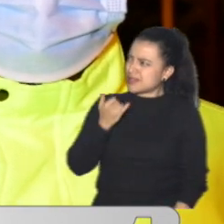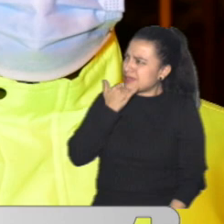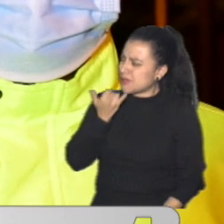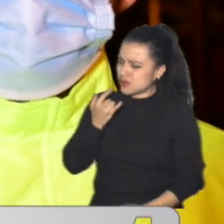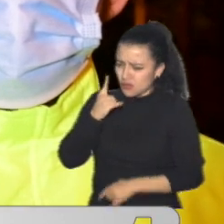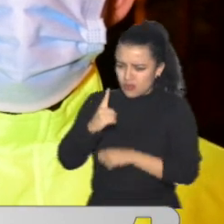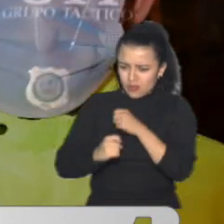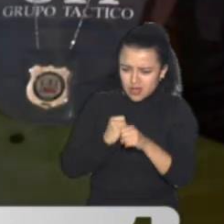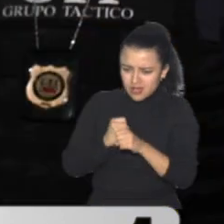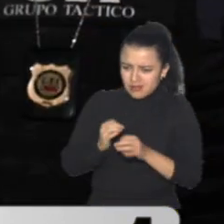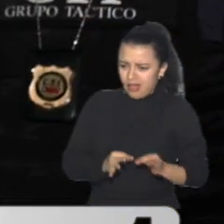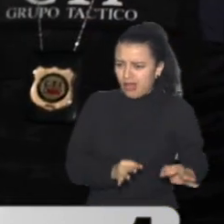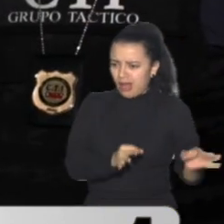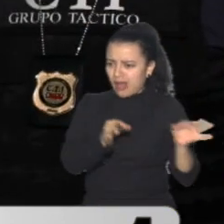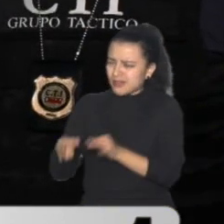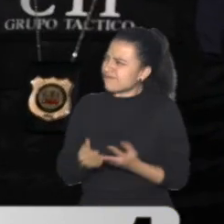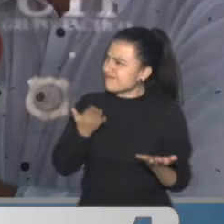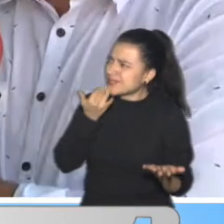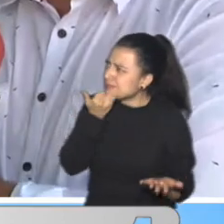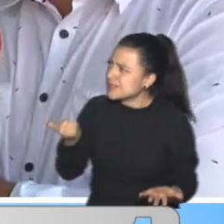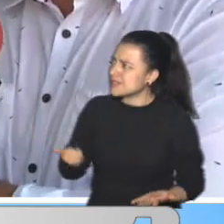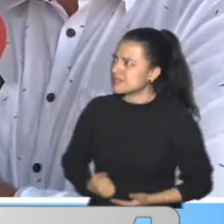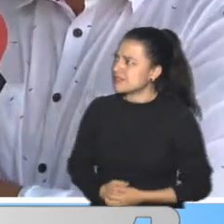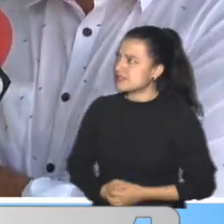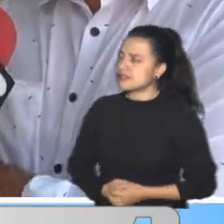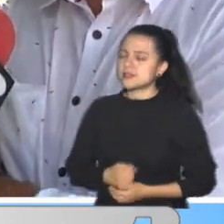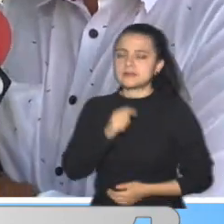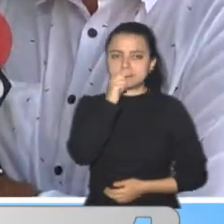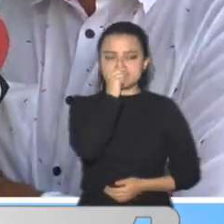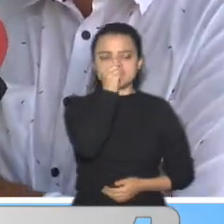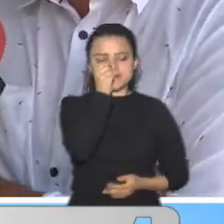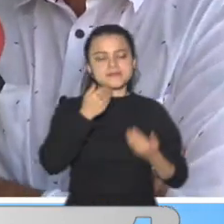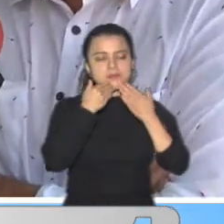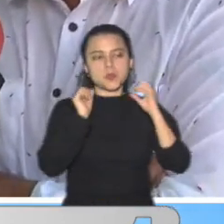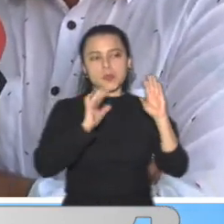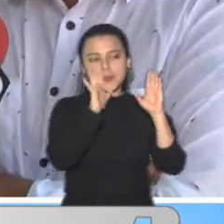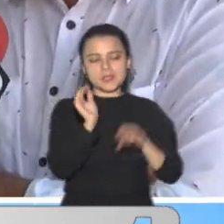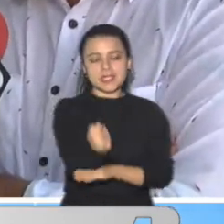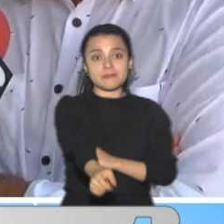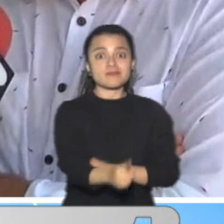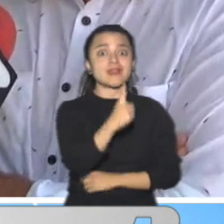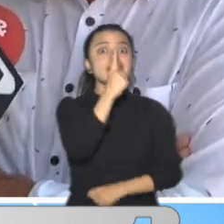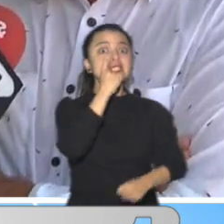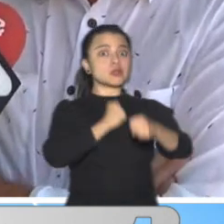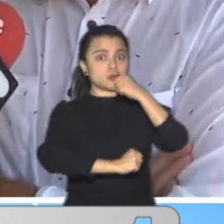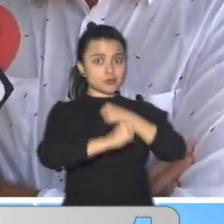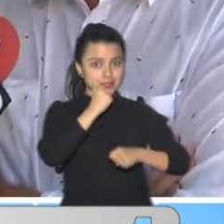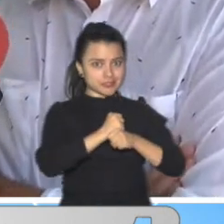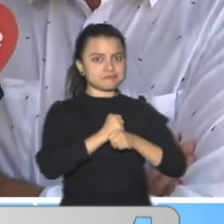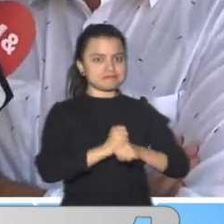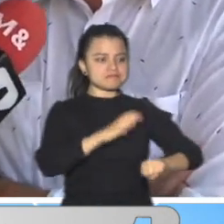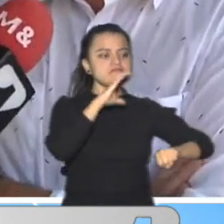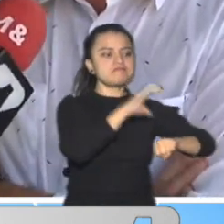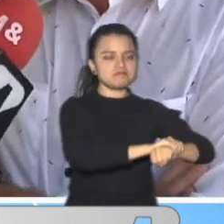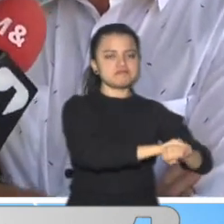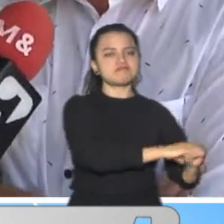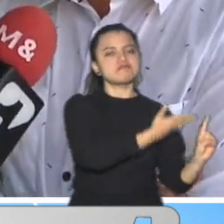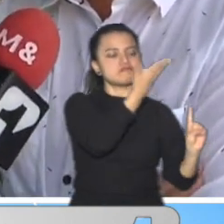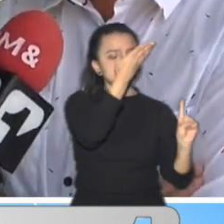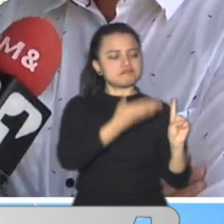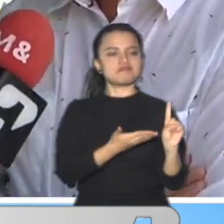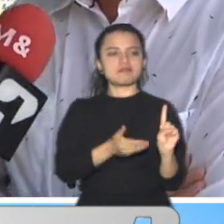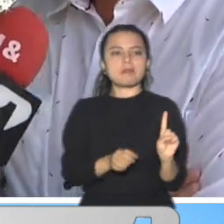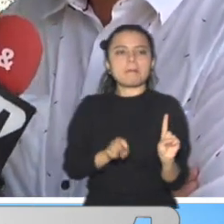caso buenos días pues a lo largo de este año desde que se dio la captura del hermano lo la judicatura ha programado unas diligencias para